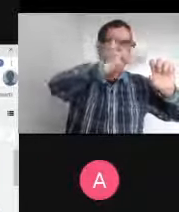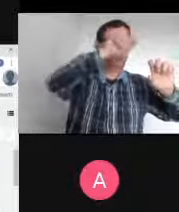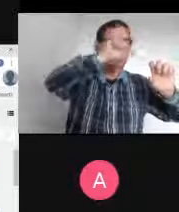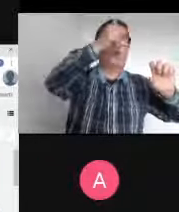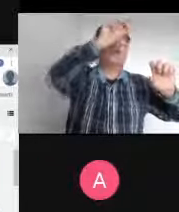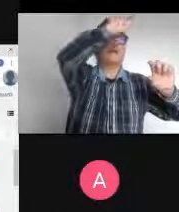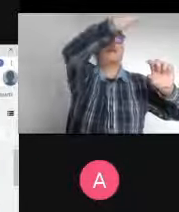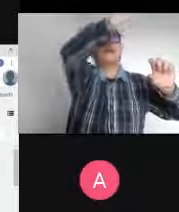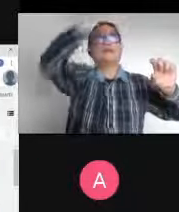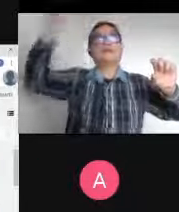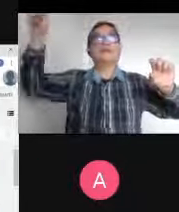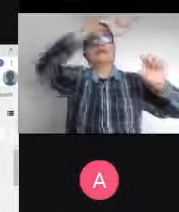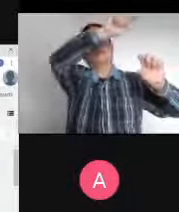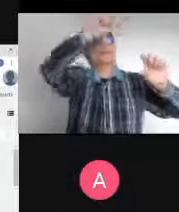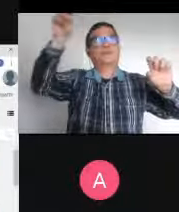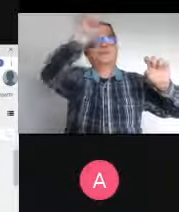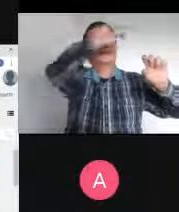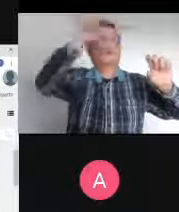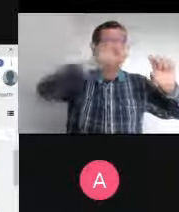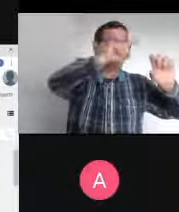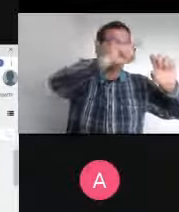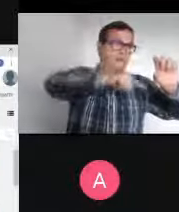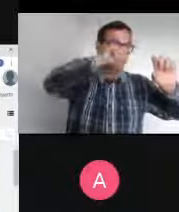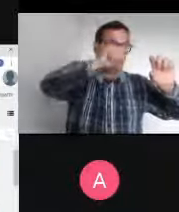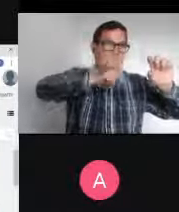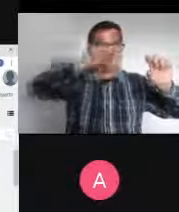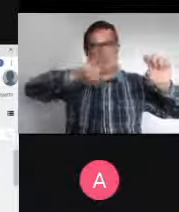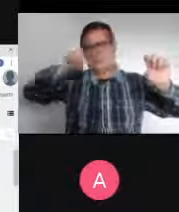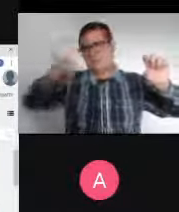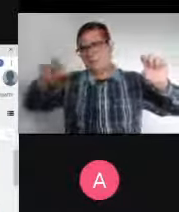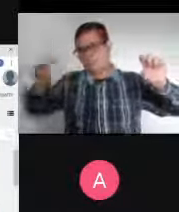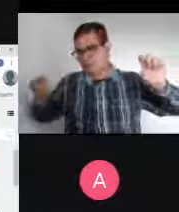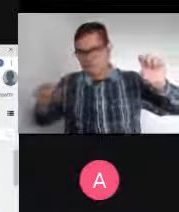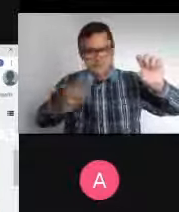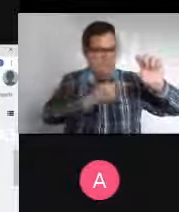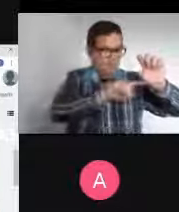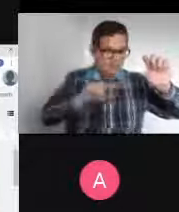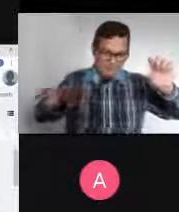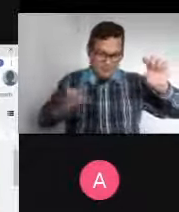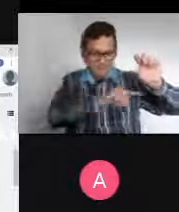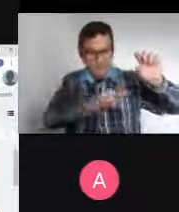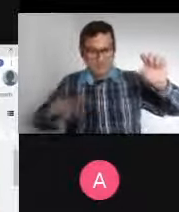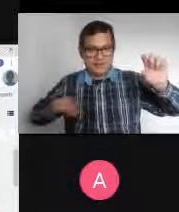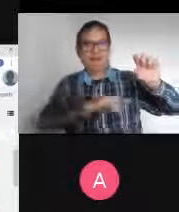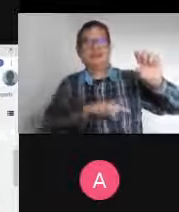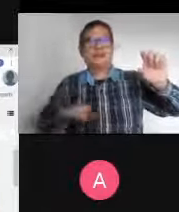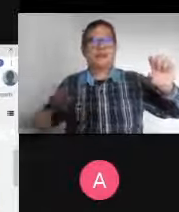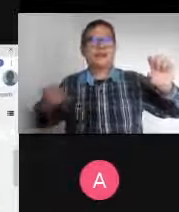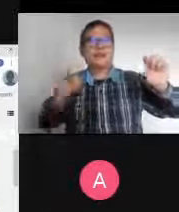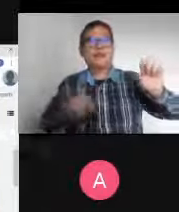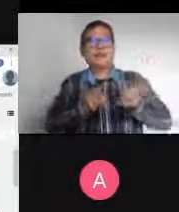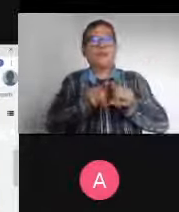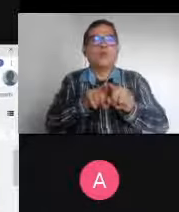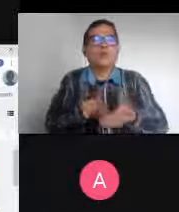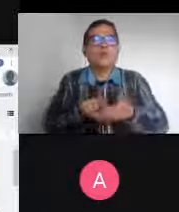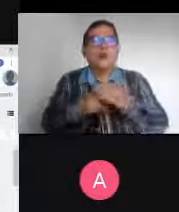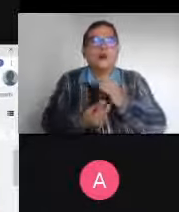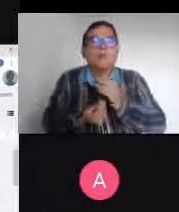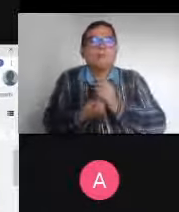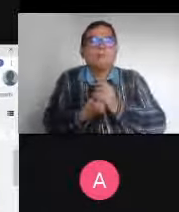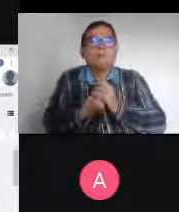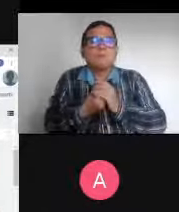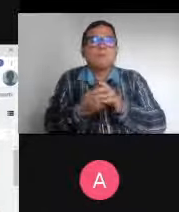Entonces siempre que yo paso por encima de ellas, él muestra como unas rayitas de color verde donde nos muestra cómo van conectadas internamente.